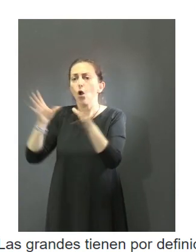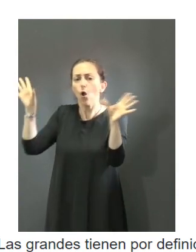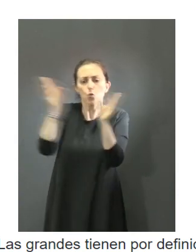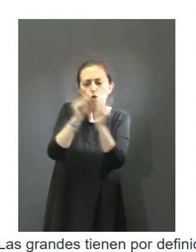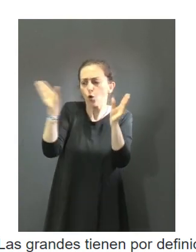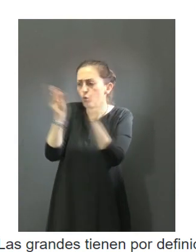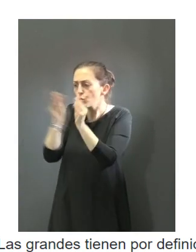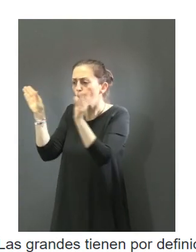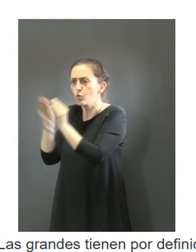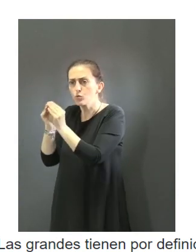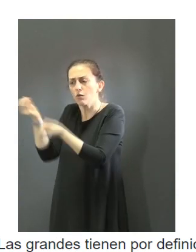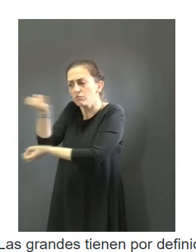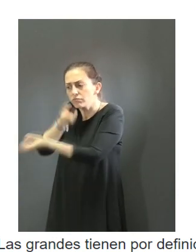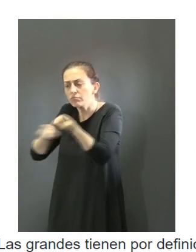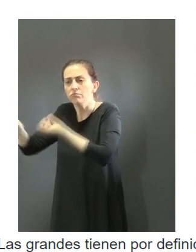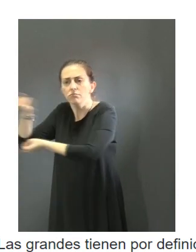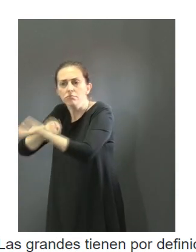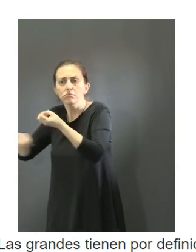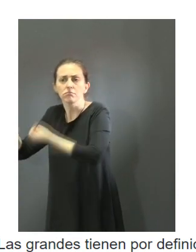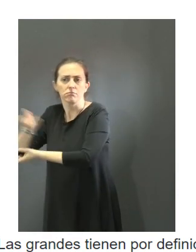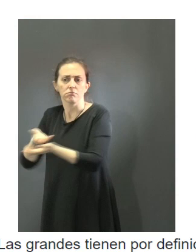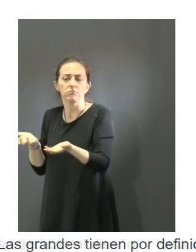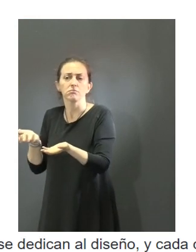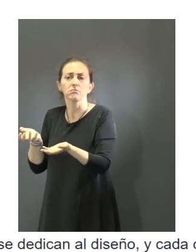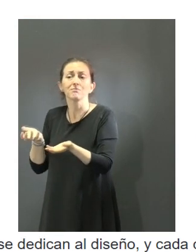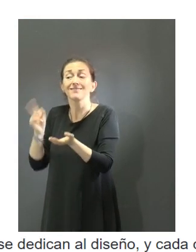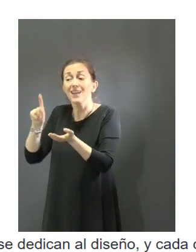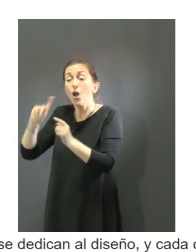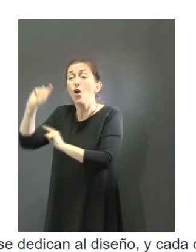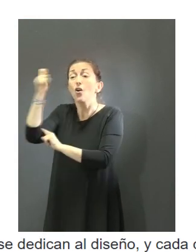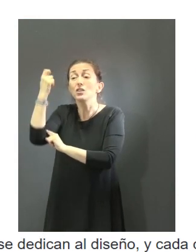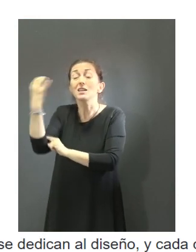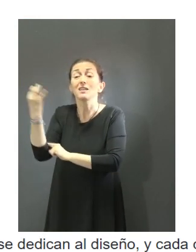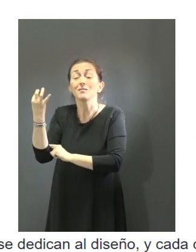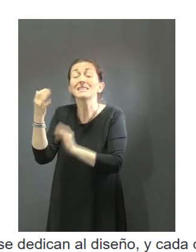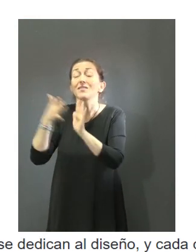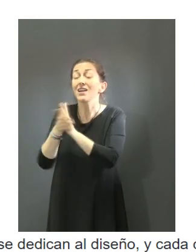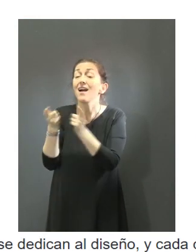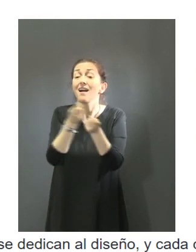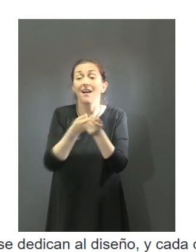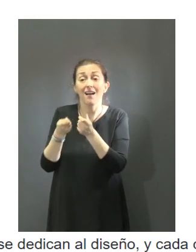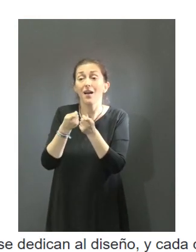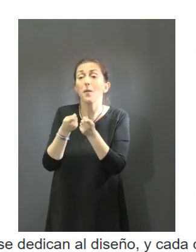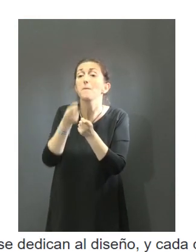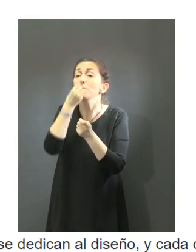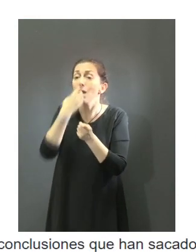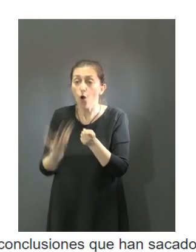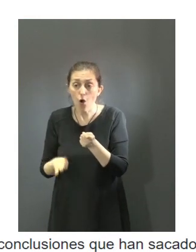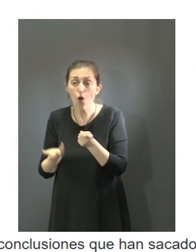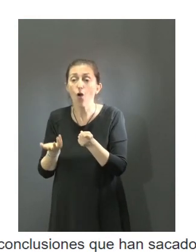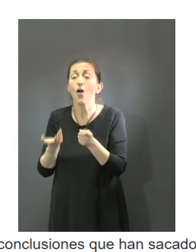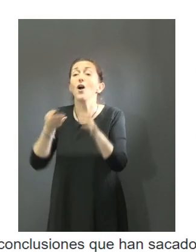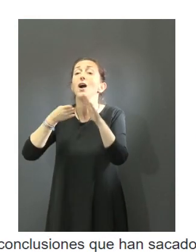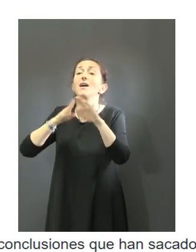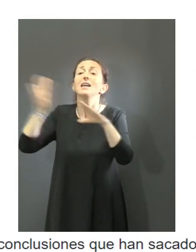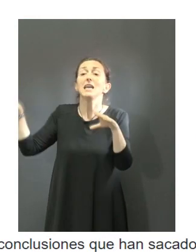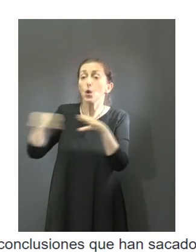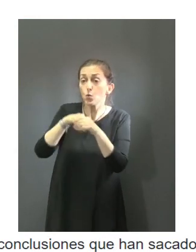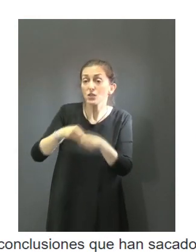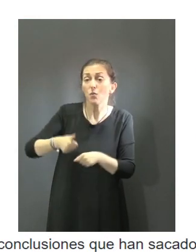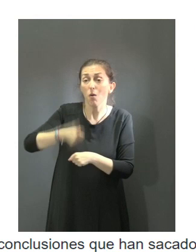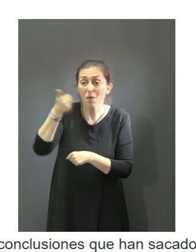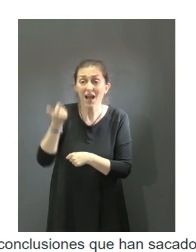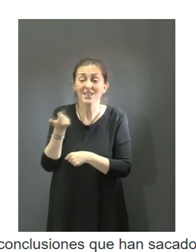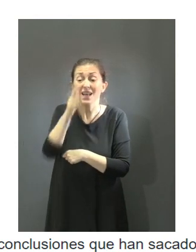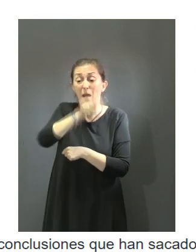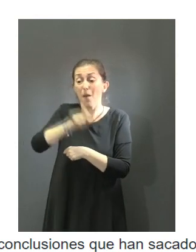que han sacado de su proceso de trabajo. ¿Qué conseguimos con eso? Que salgan videojuegos mucho más pulidos, mucho más inclusivos,